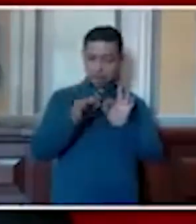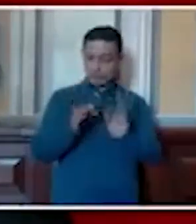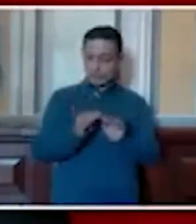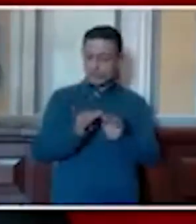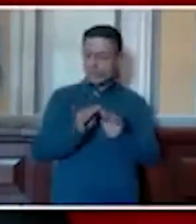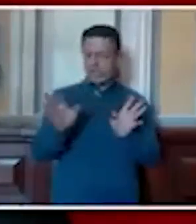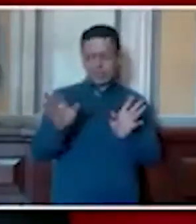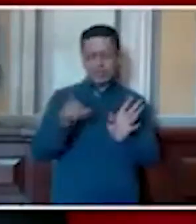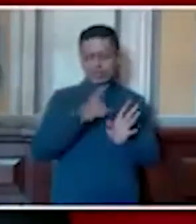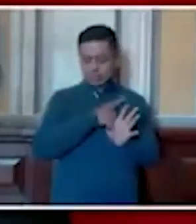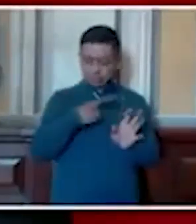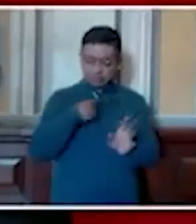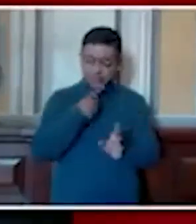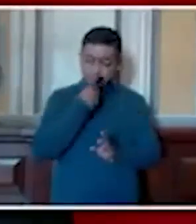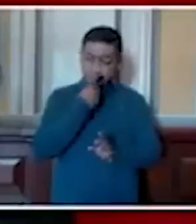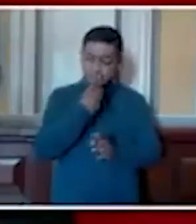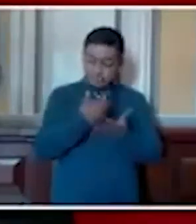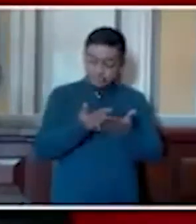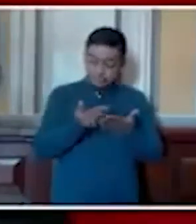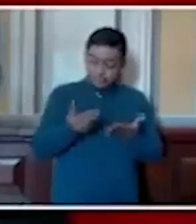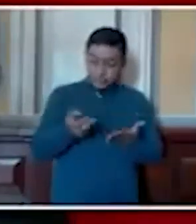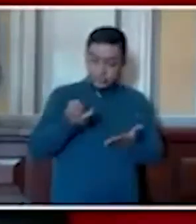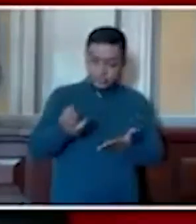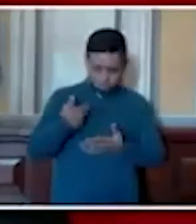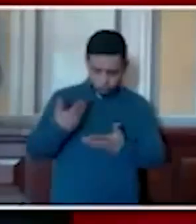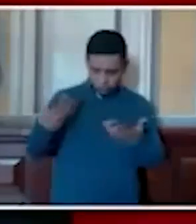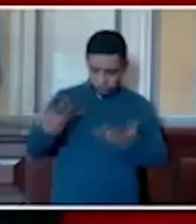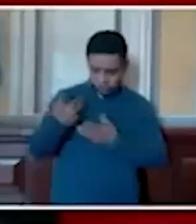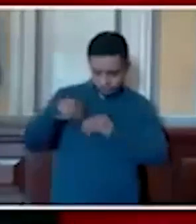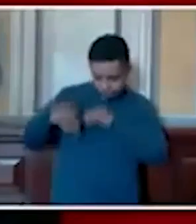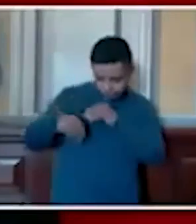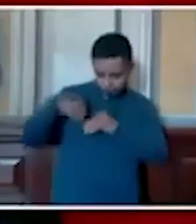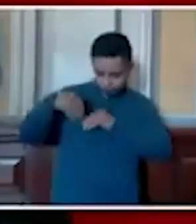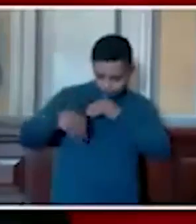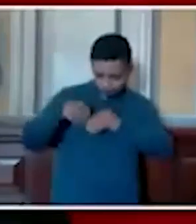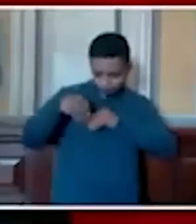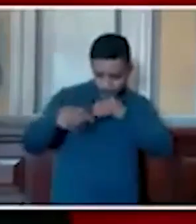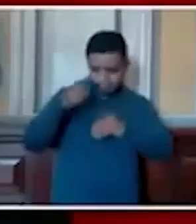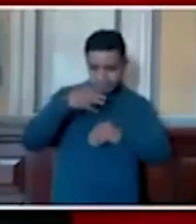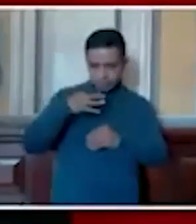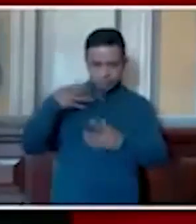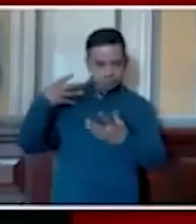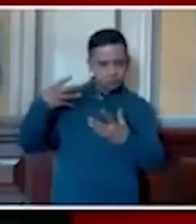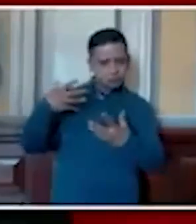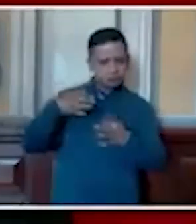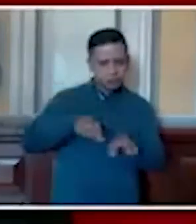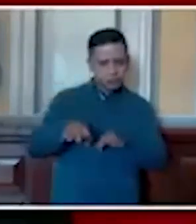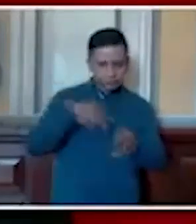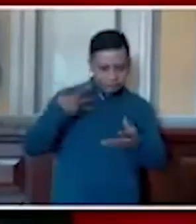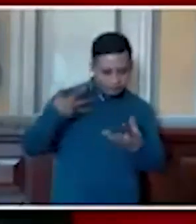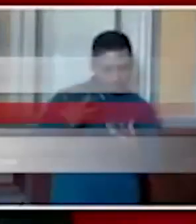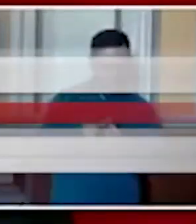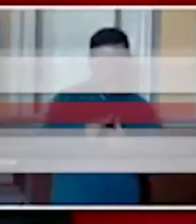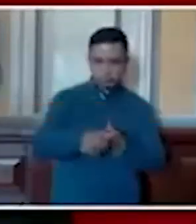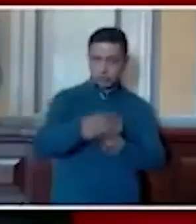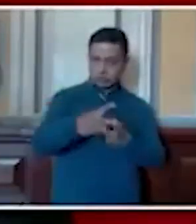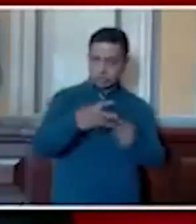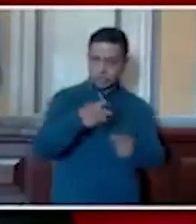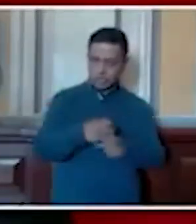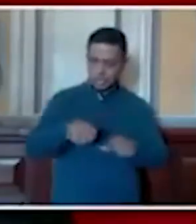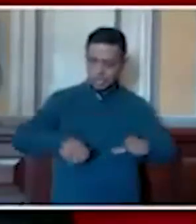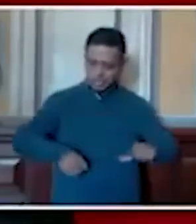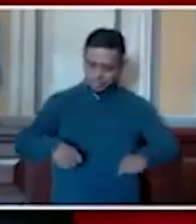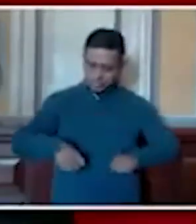es, en esta estrategia que hemos hecho pública a la ciudadanía, en estas acciones que todo